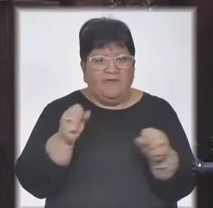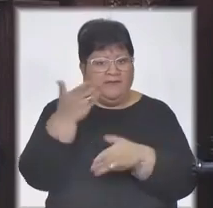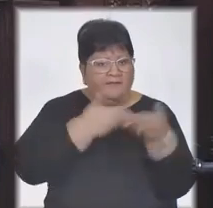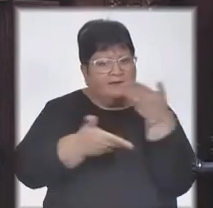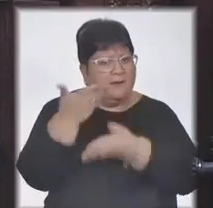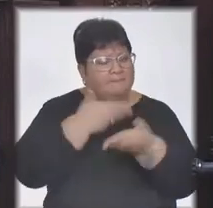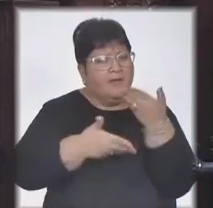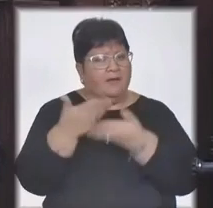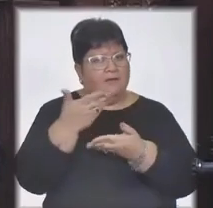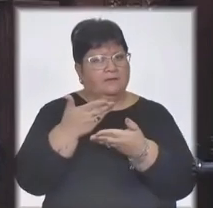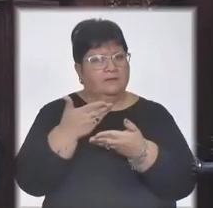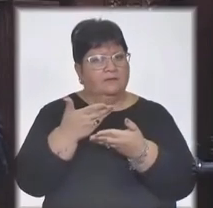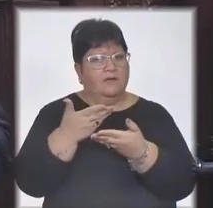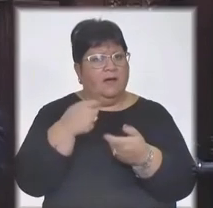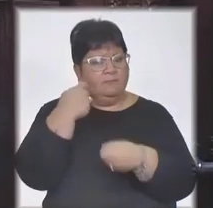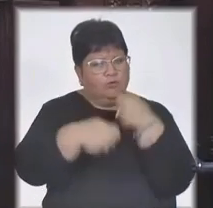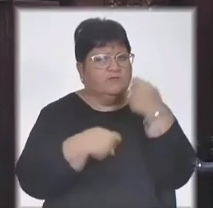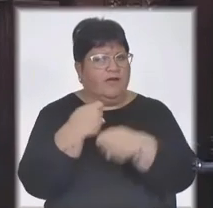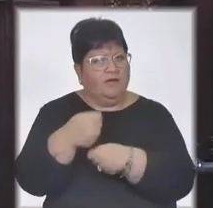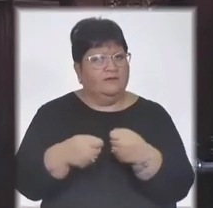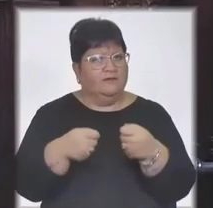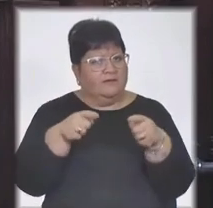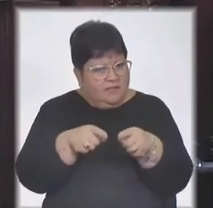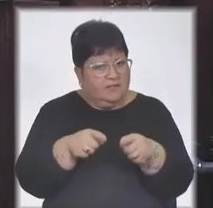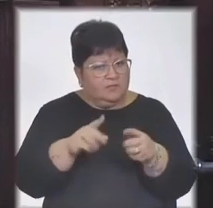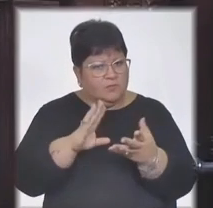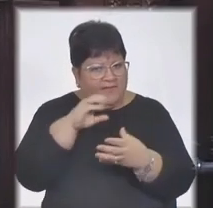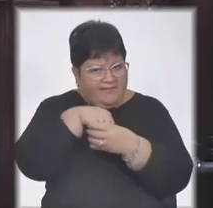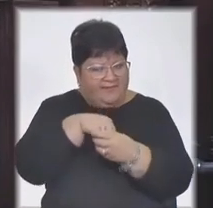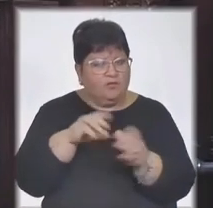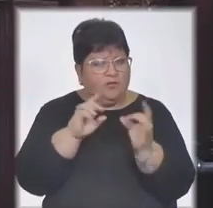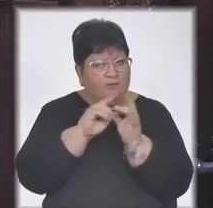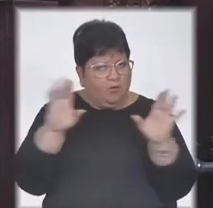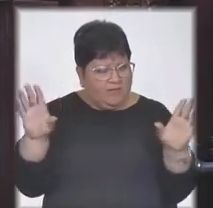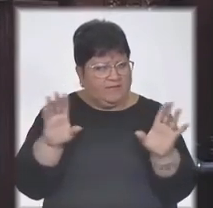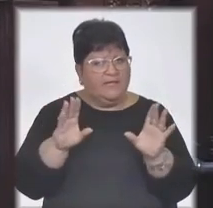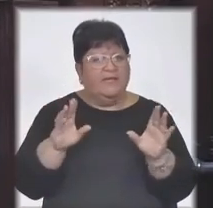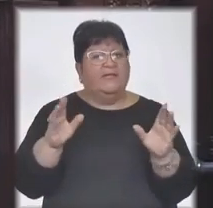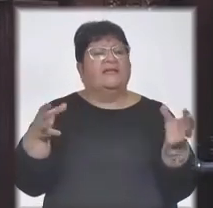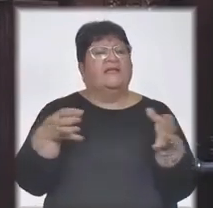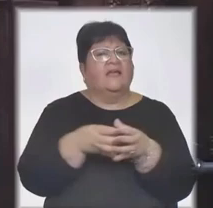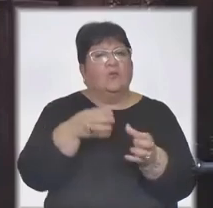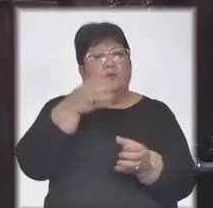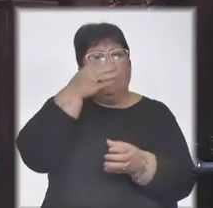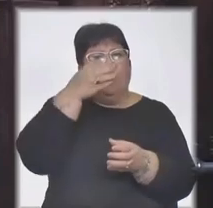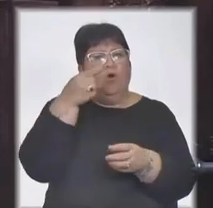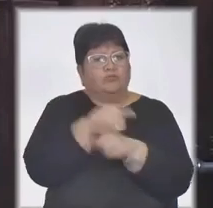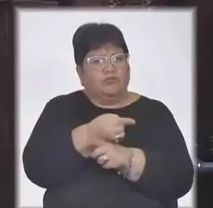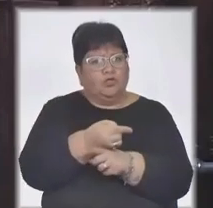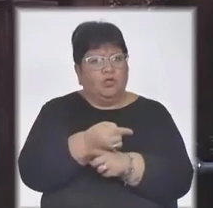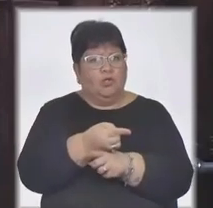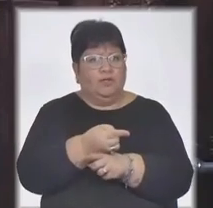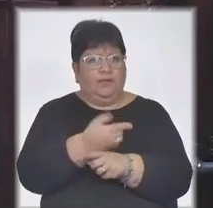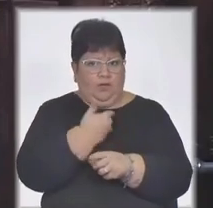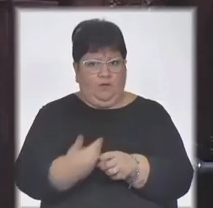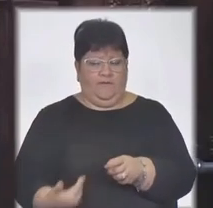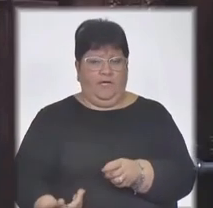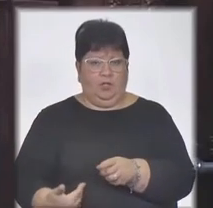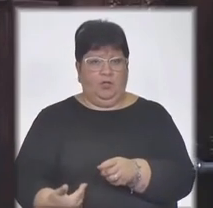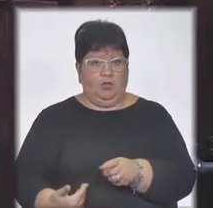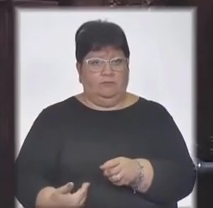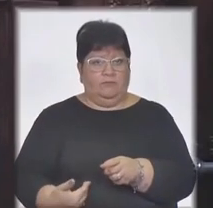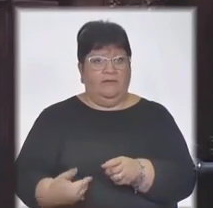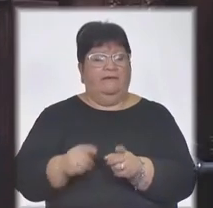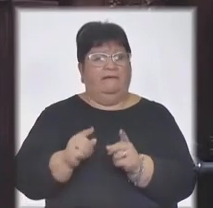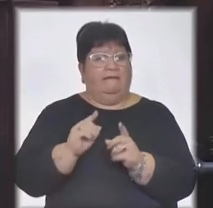la democracia. Y que la oposición esté informada también hace a las reglas democráticas. Y la democracia,